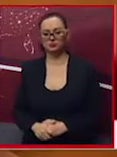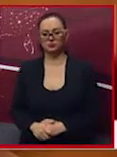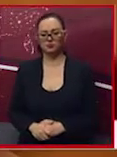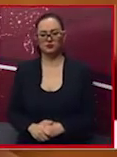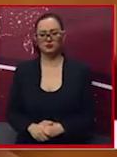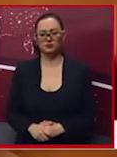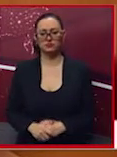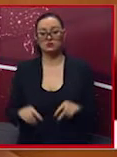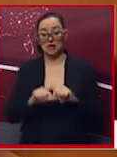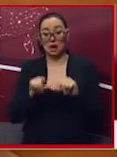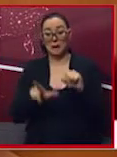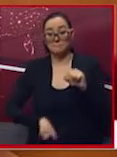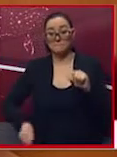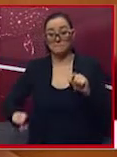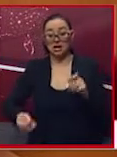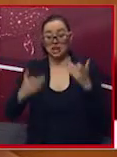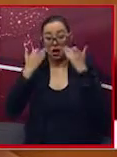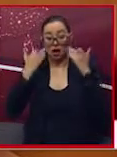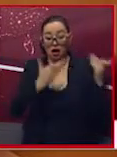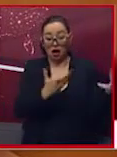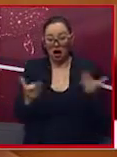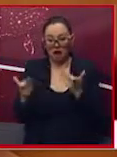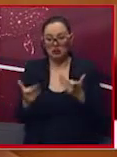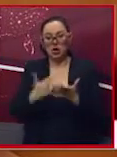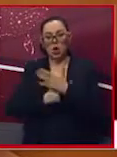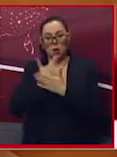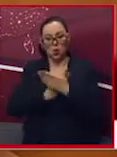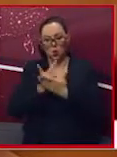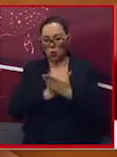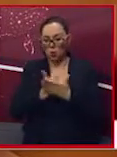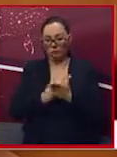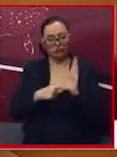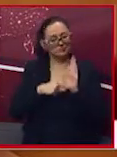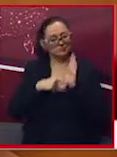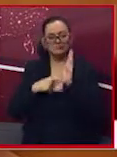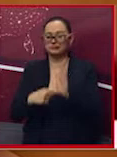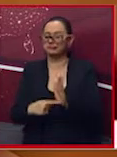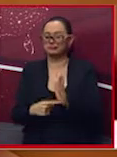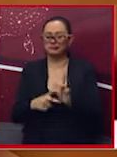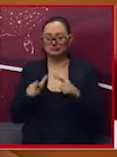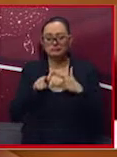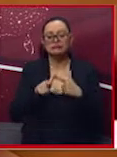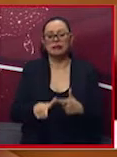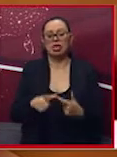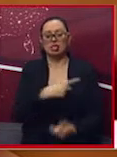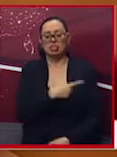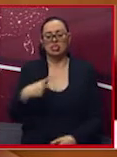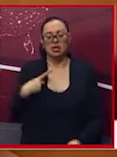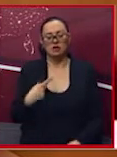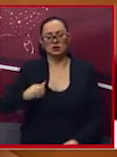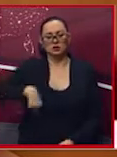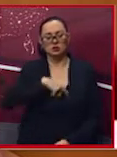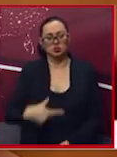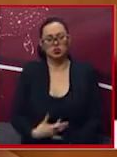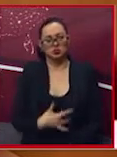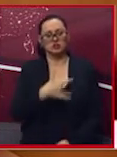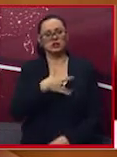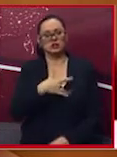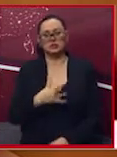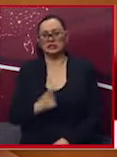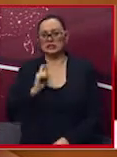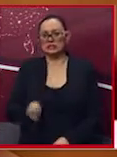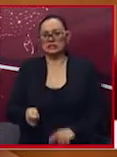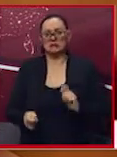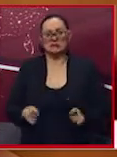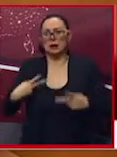Este México que vivimos ahora exige una rendición de cuentas permanente. Exige que tengamos la sensibilidad de darle una explicación